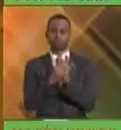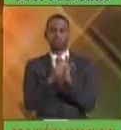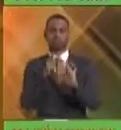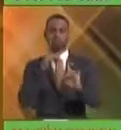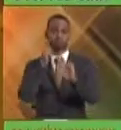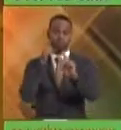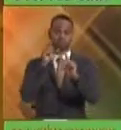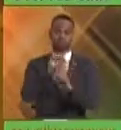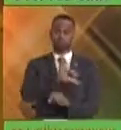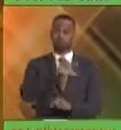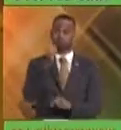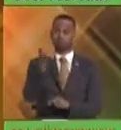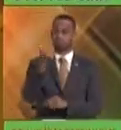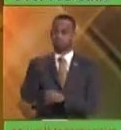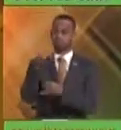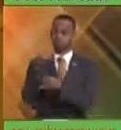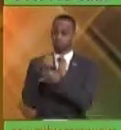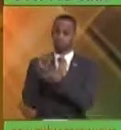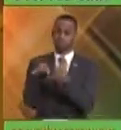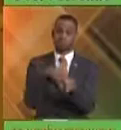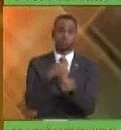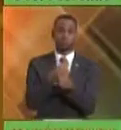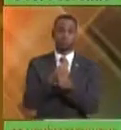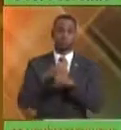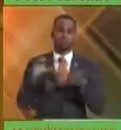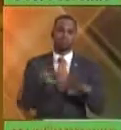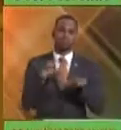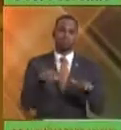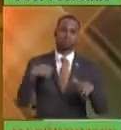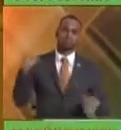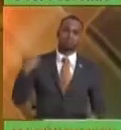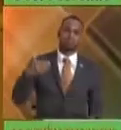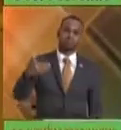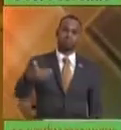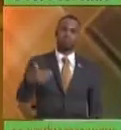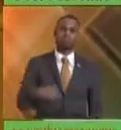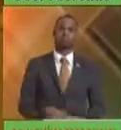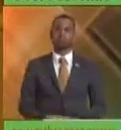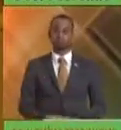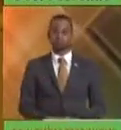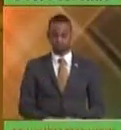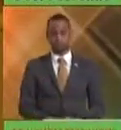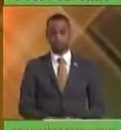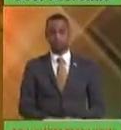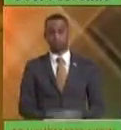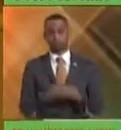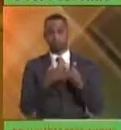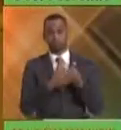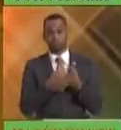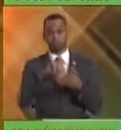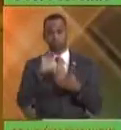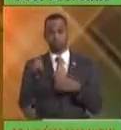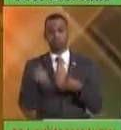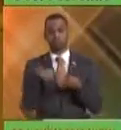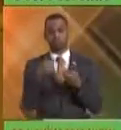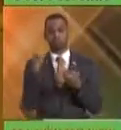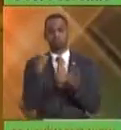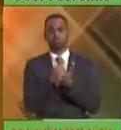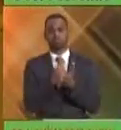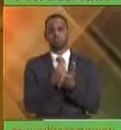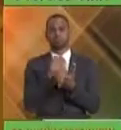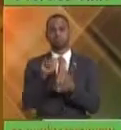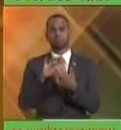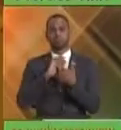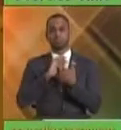otras instituciones puedan tomar esos ejemplo y desarrollar prácticas propias y ahí es donde viene lo del sello es un